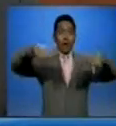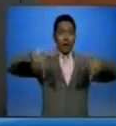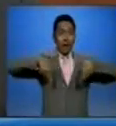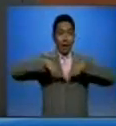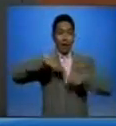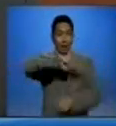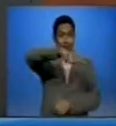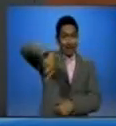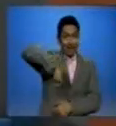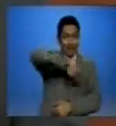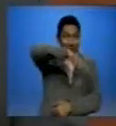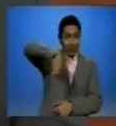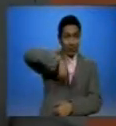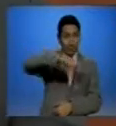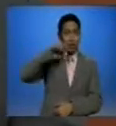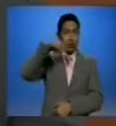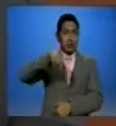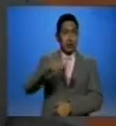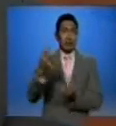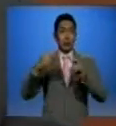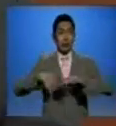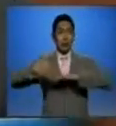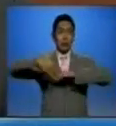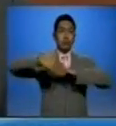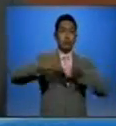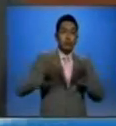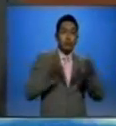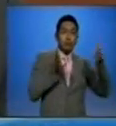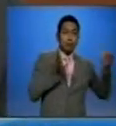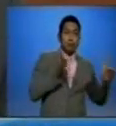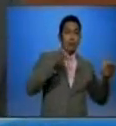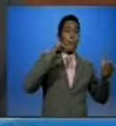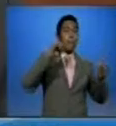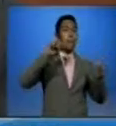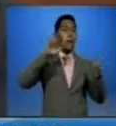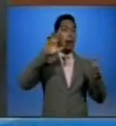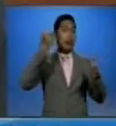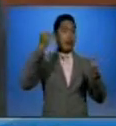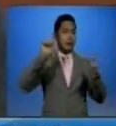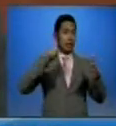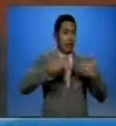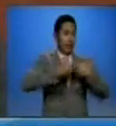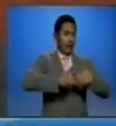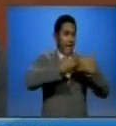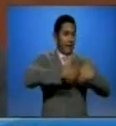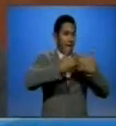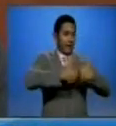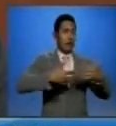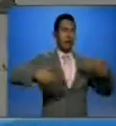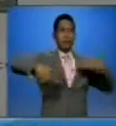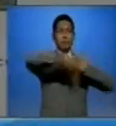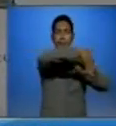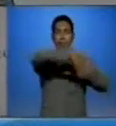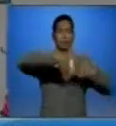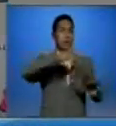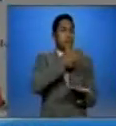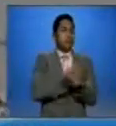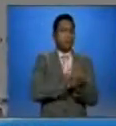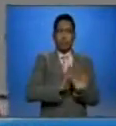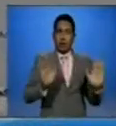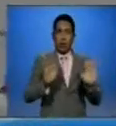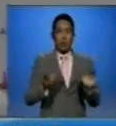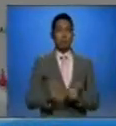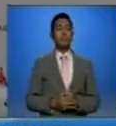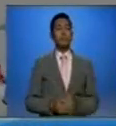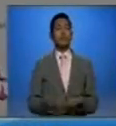avenida Equinoccial, hasta el sector de Amareza, que es la avenida 13 de Junio. Es decir, este tramo de vías del que se limita la circulación. Asimismo, está previsto